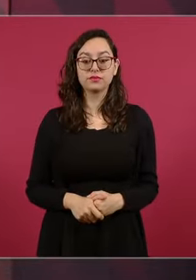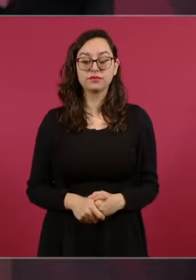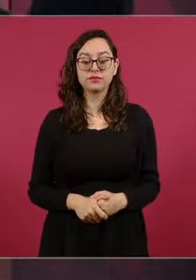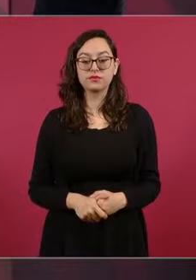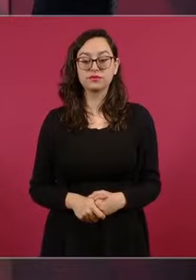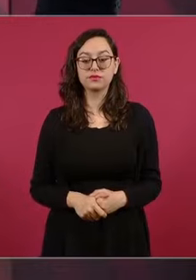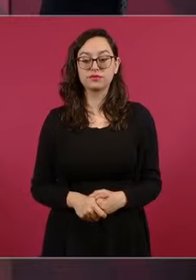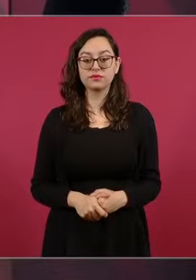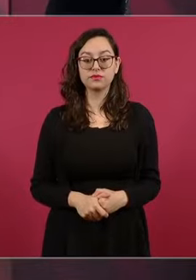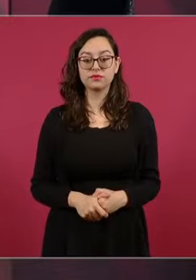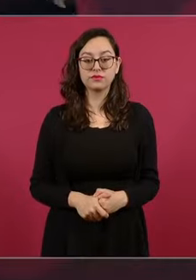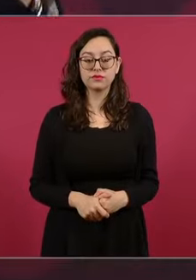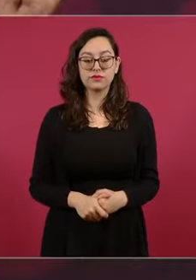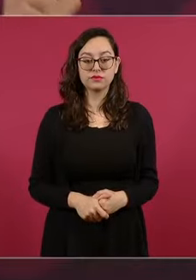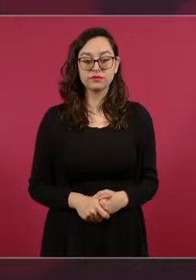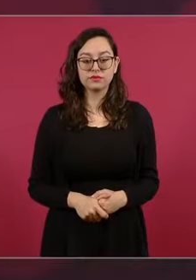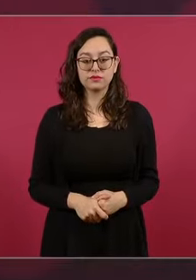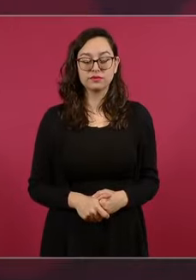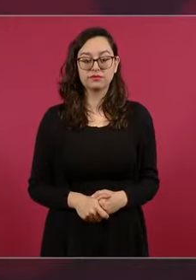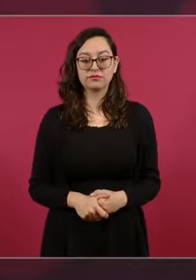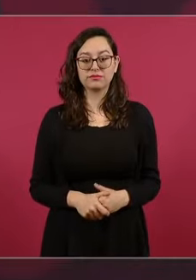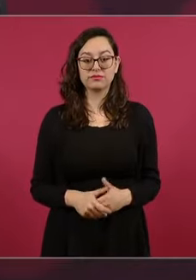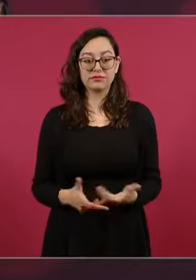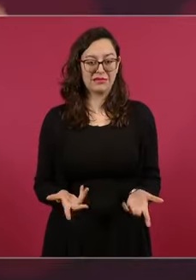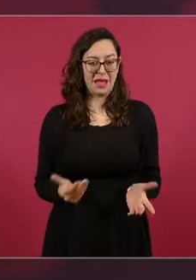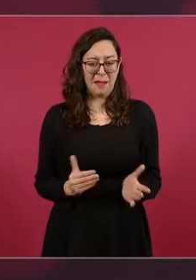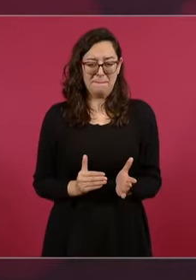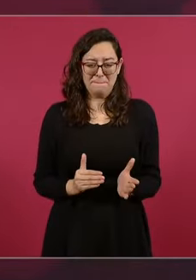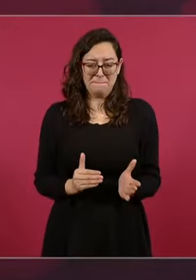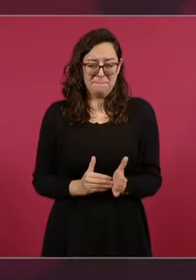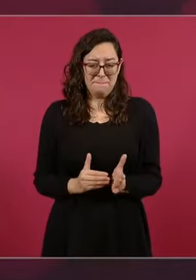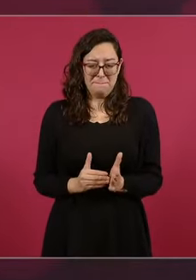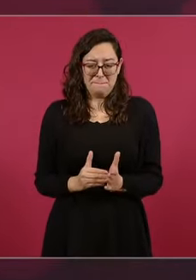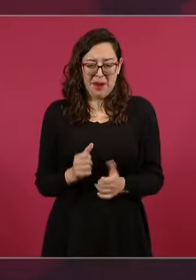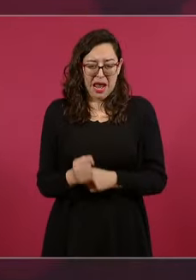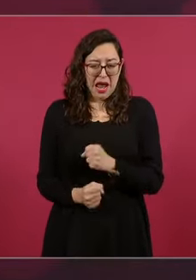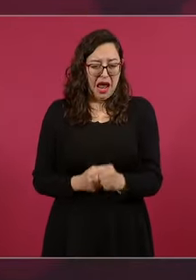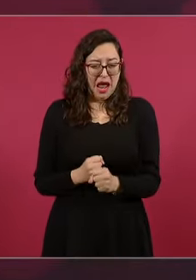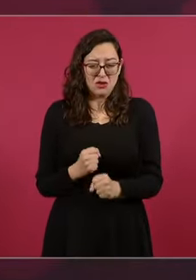O sea, con miles de años